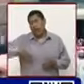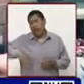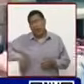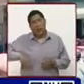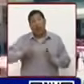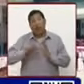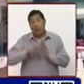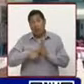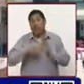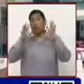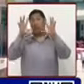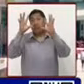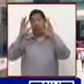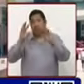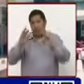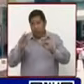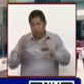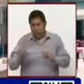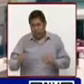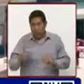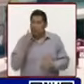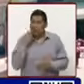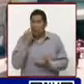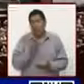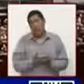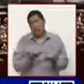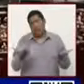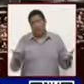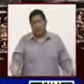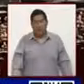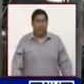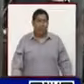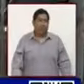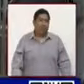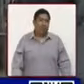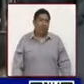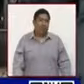Tarde, después de que le han apagado el fuego, han llegado los bomberos.